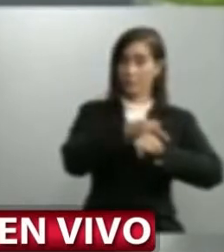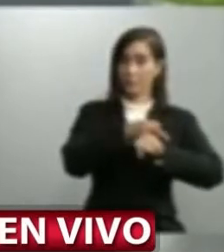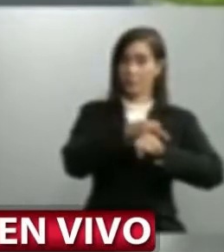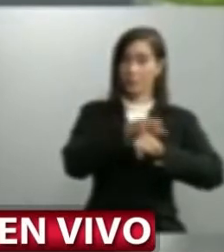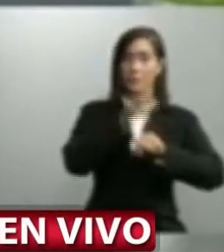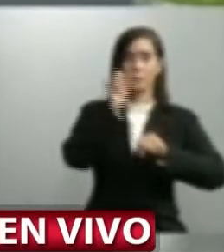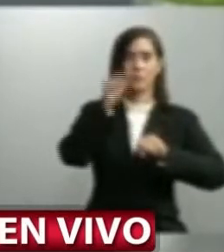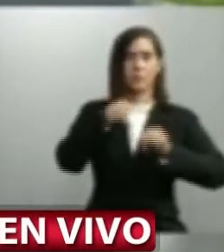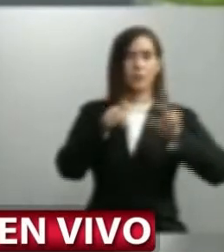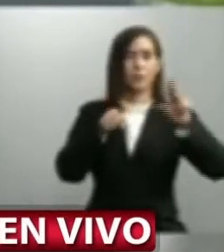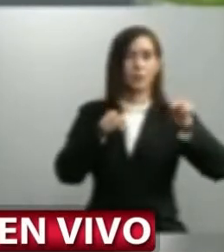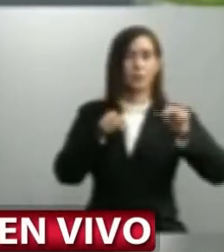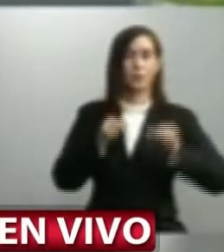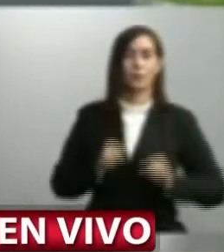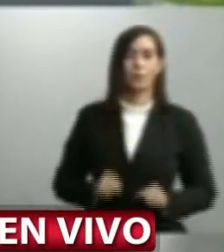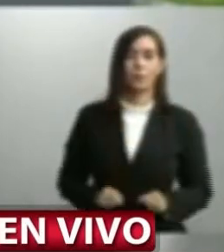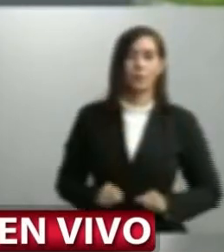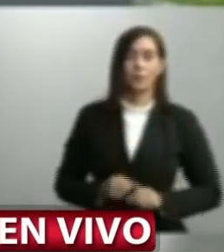o no.